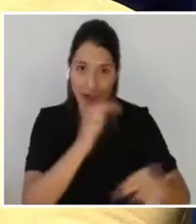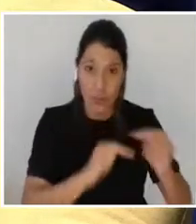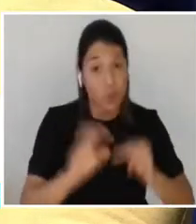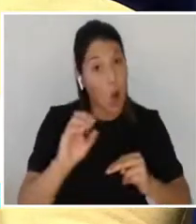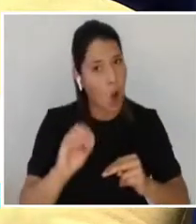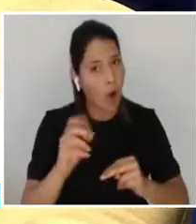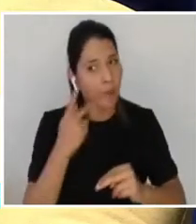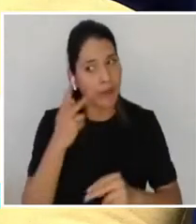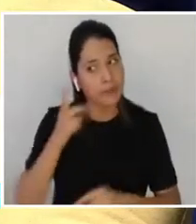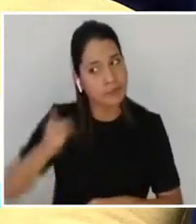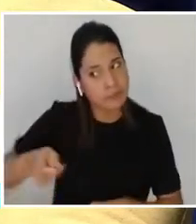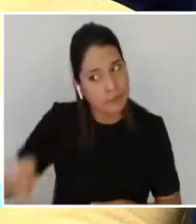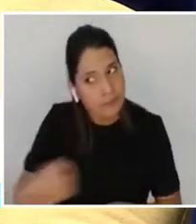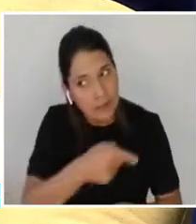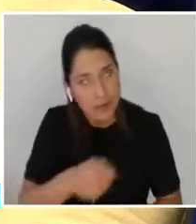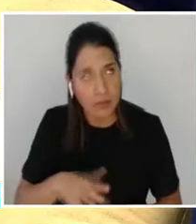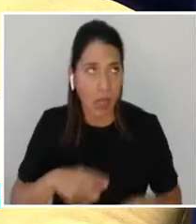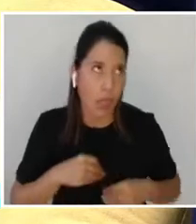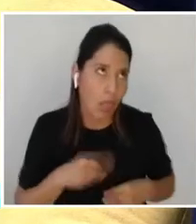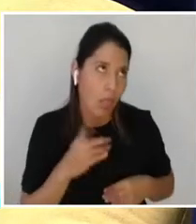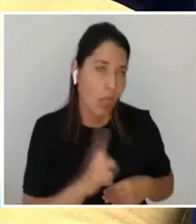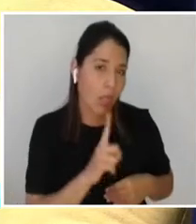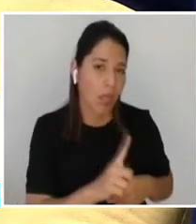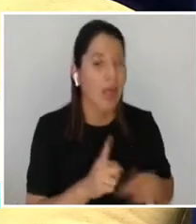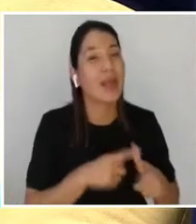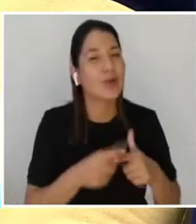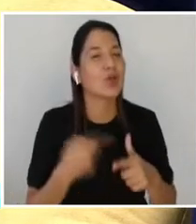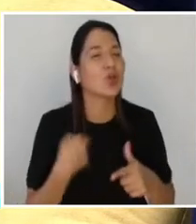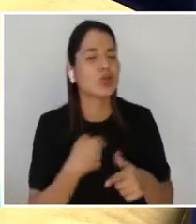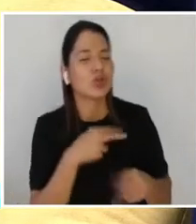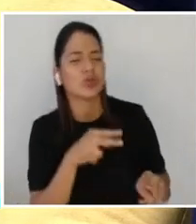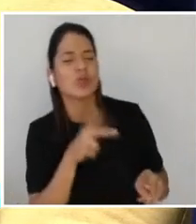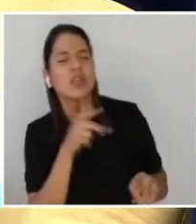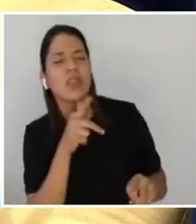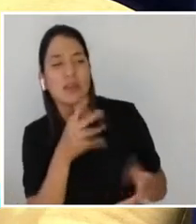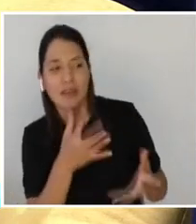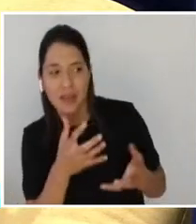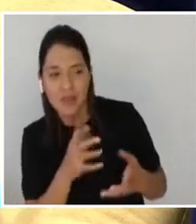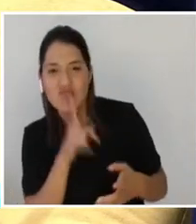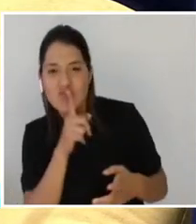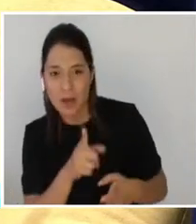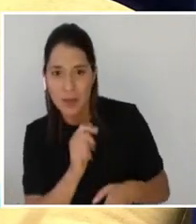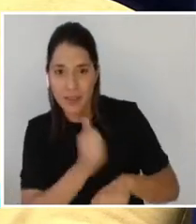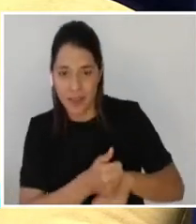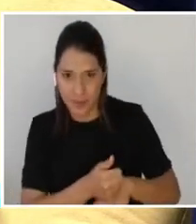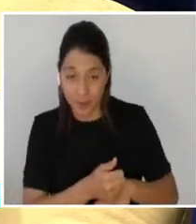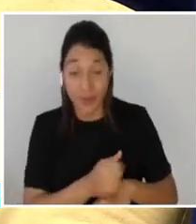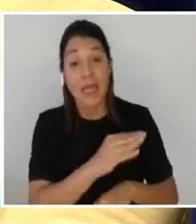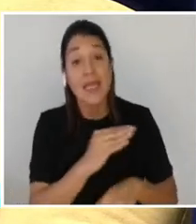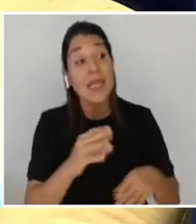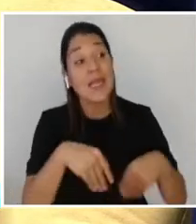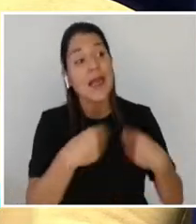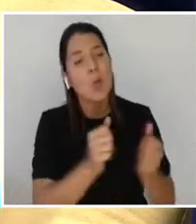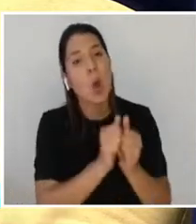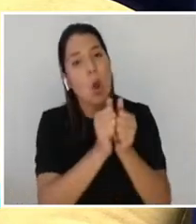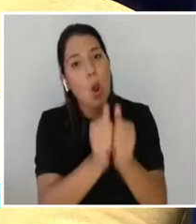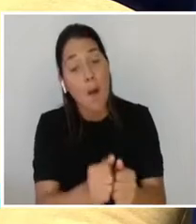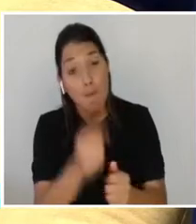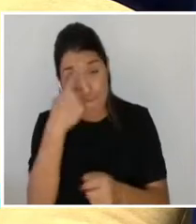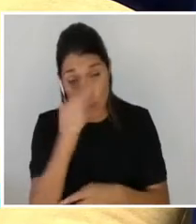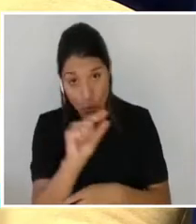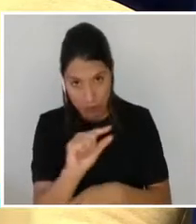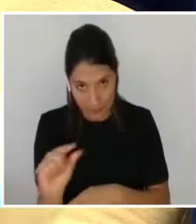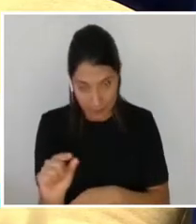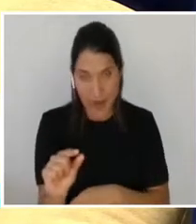bien quién son los que quieren tener el emprendimiento. Y además se le da el acompañamiento semanal. El acompañamiento es para saber cómo